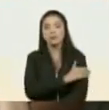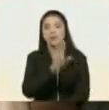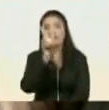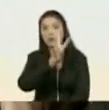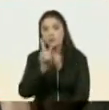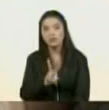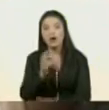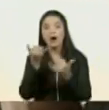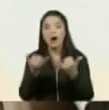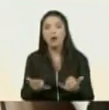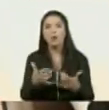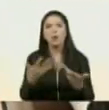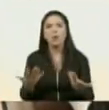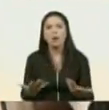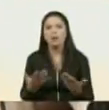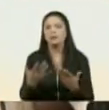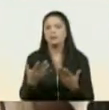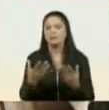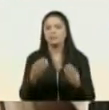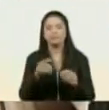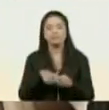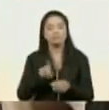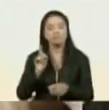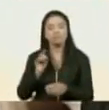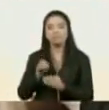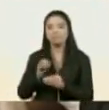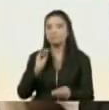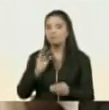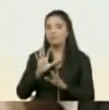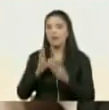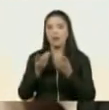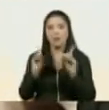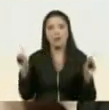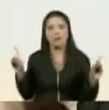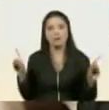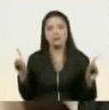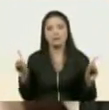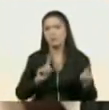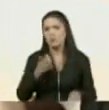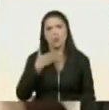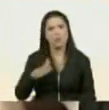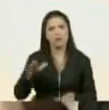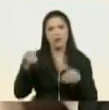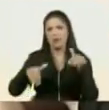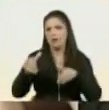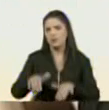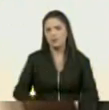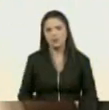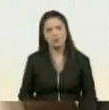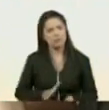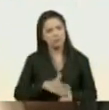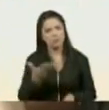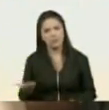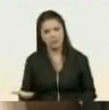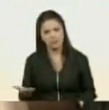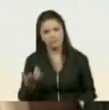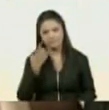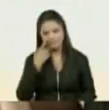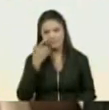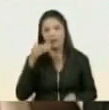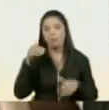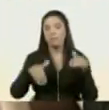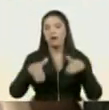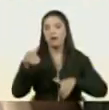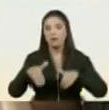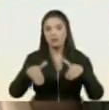actuales momentos es su profundo desapego por las causas de la democracia. No creen en las elecciones, no creen, porque fíjese que para la elección